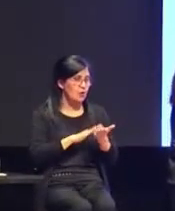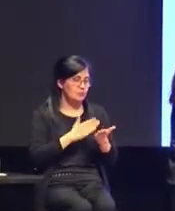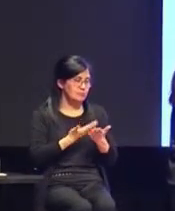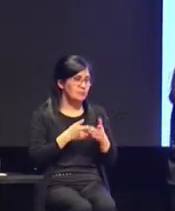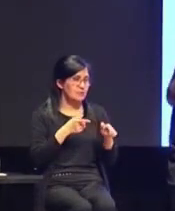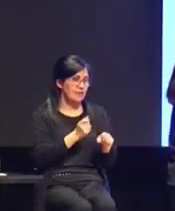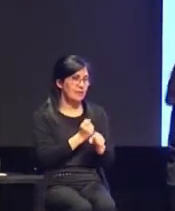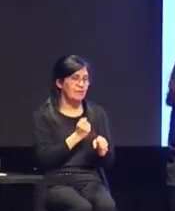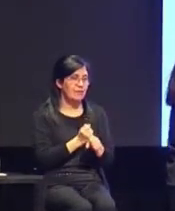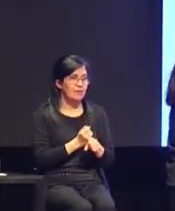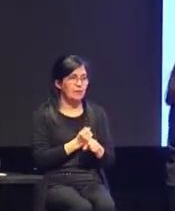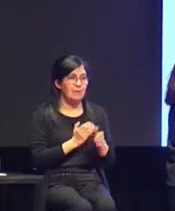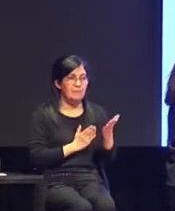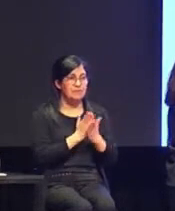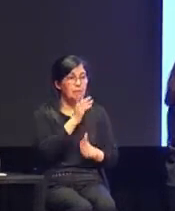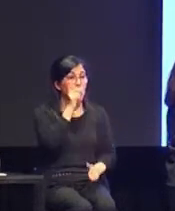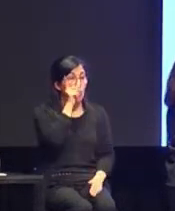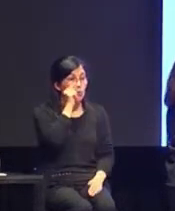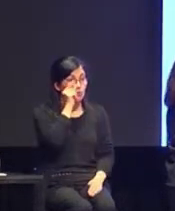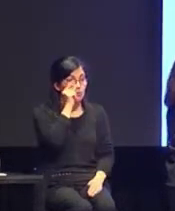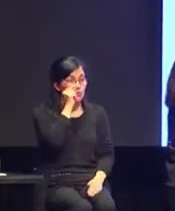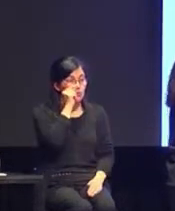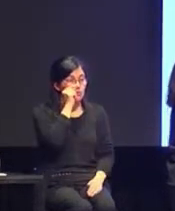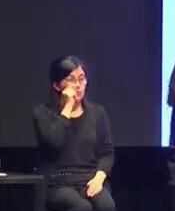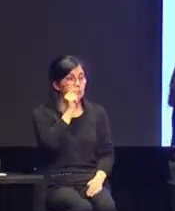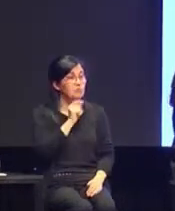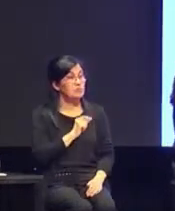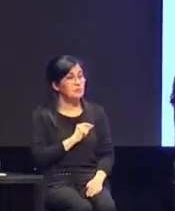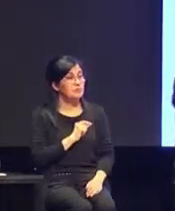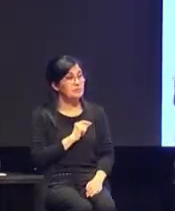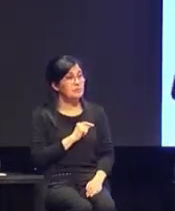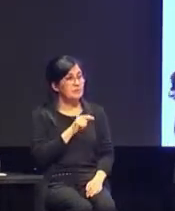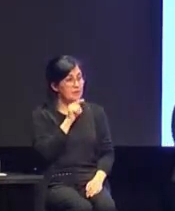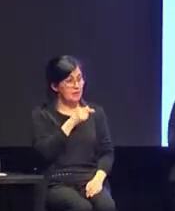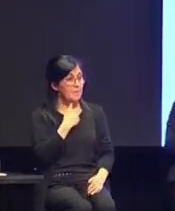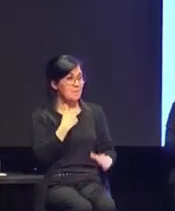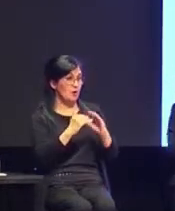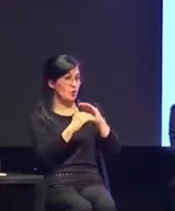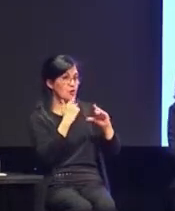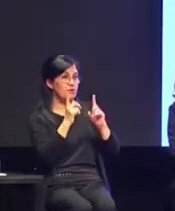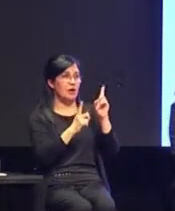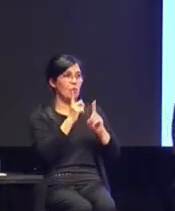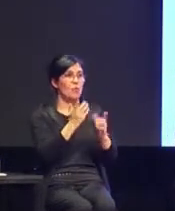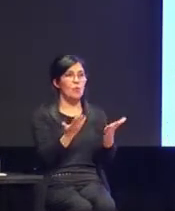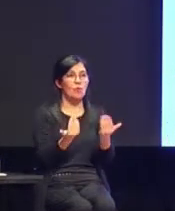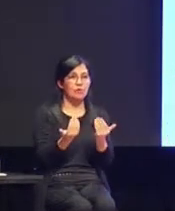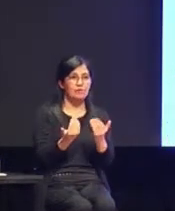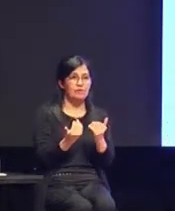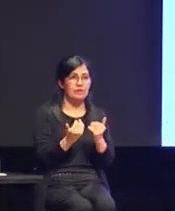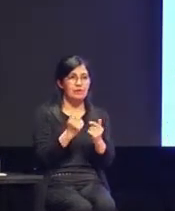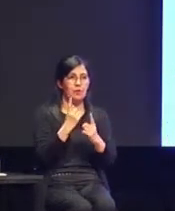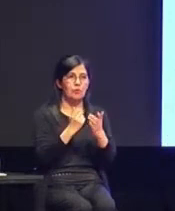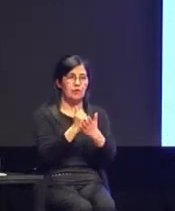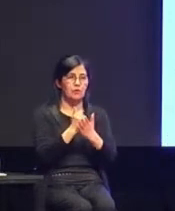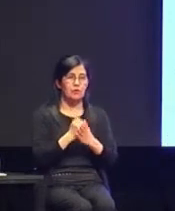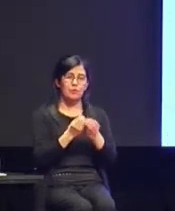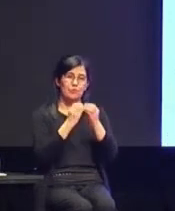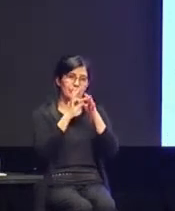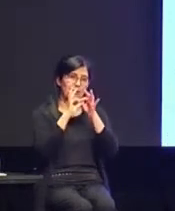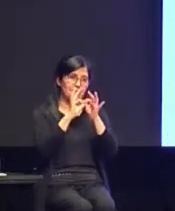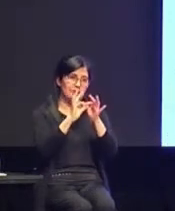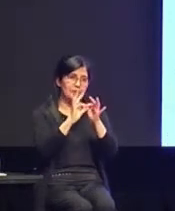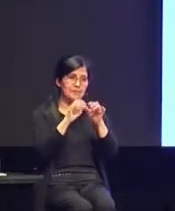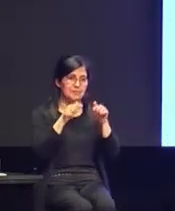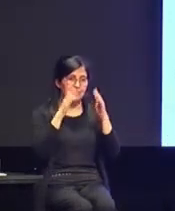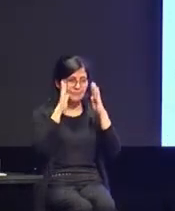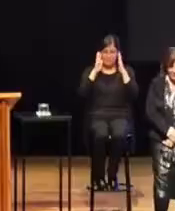salimos. Partimos en octubre. Y ese es mi correo si alguien necesita alguna cosa. Muchas gracias